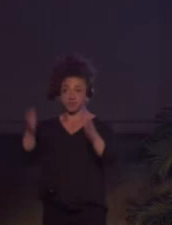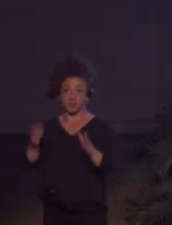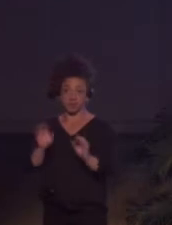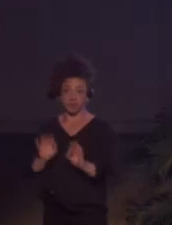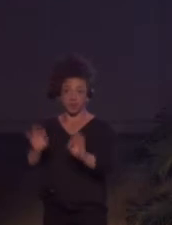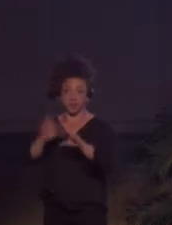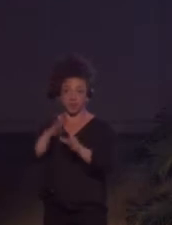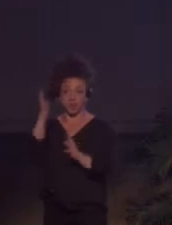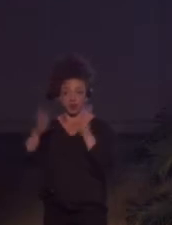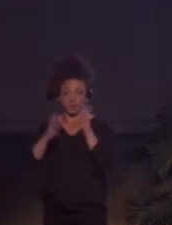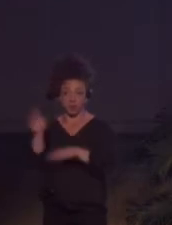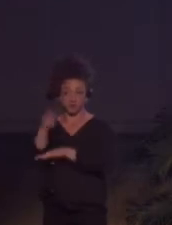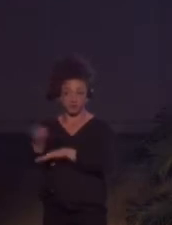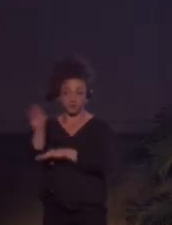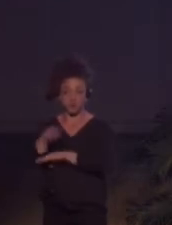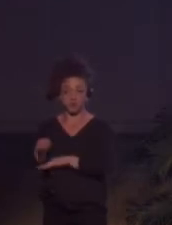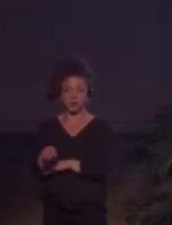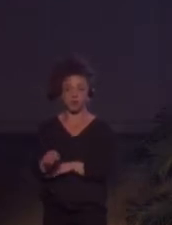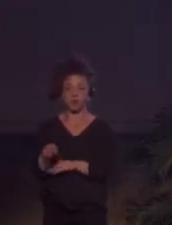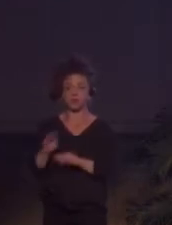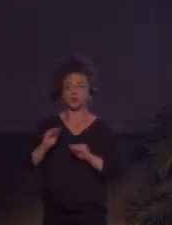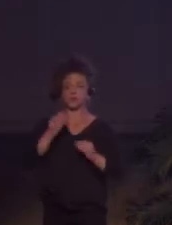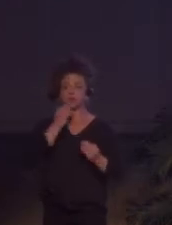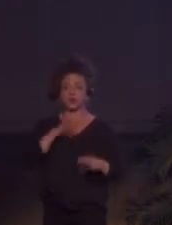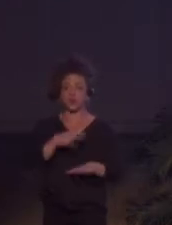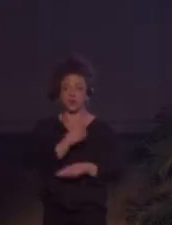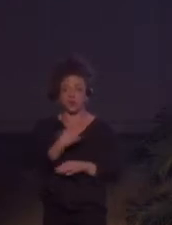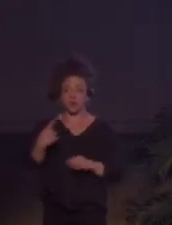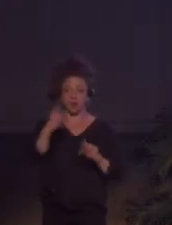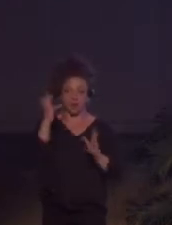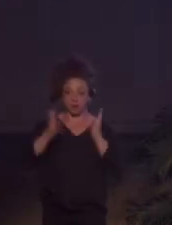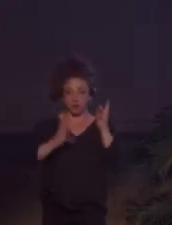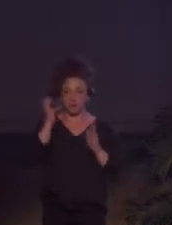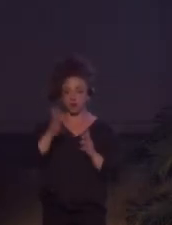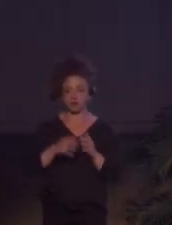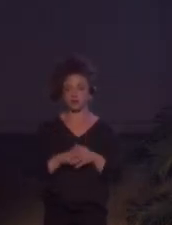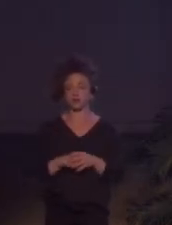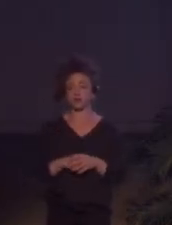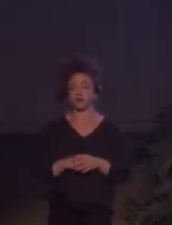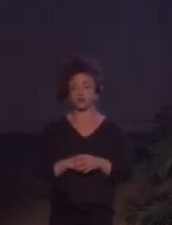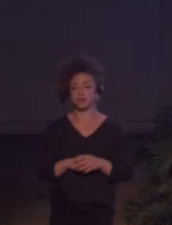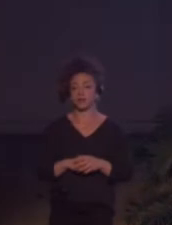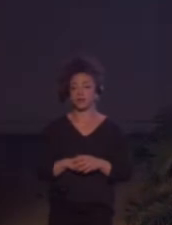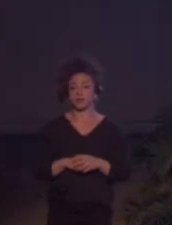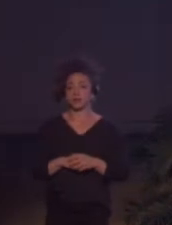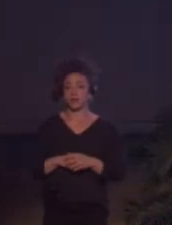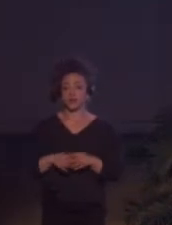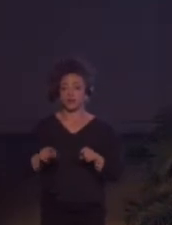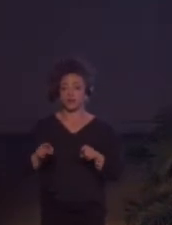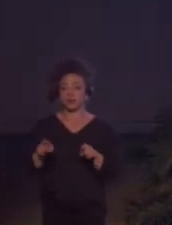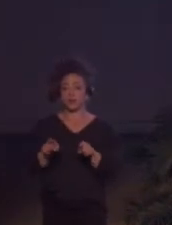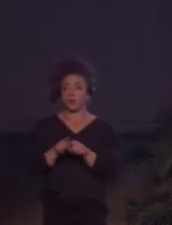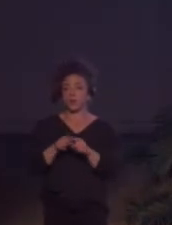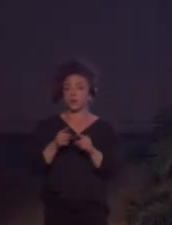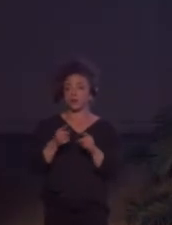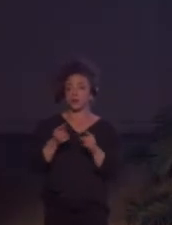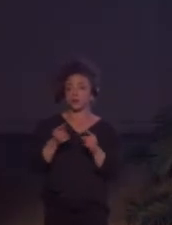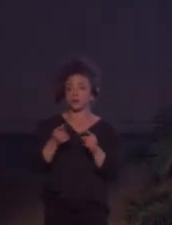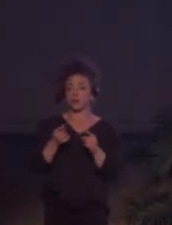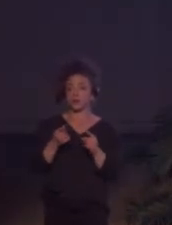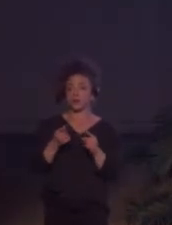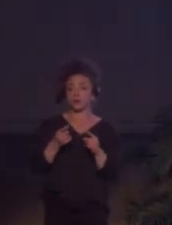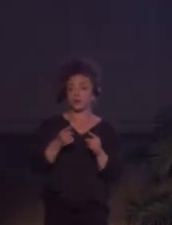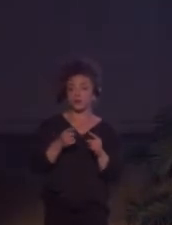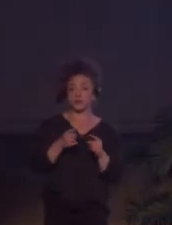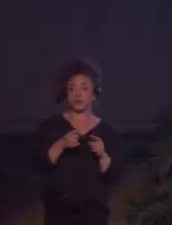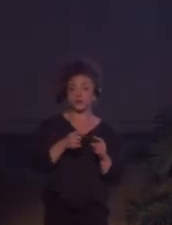ba, zenolako portaerak dauzkaten, ez? Beste itzulpen batzuk, fantzineak itzultzen egon gera,